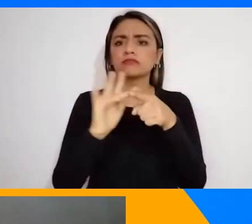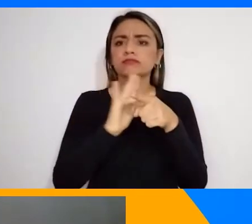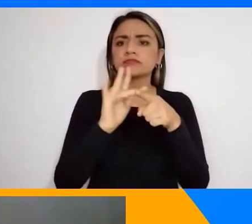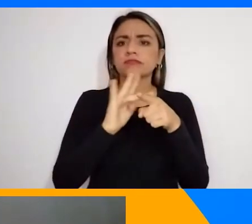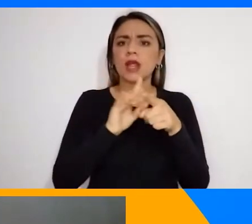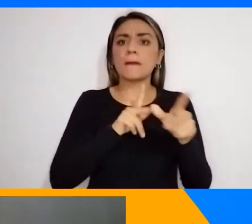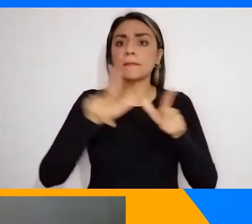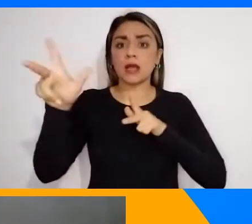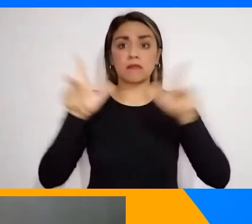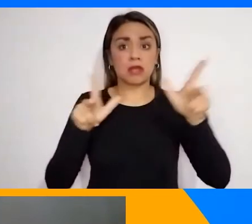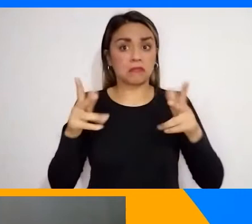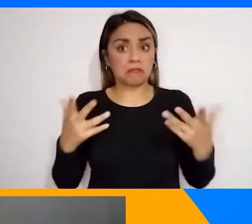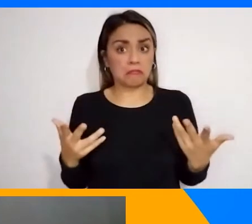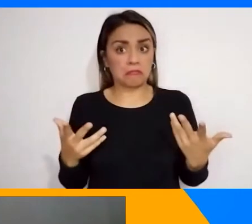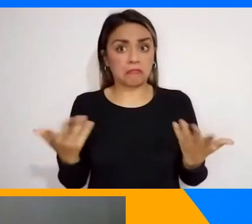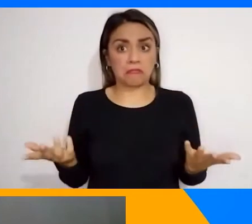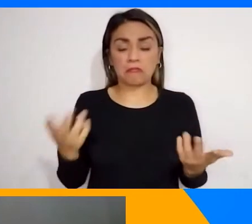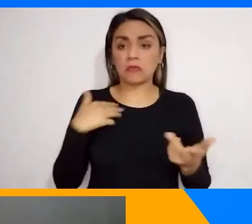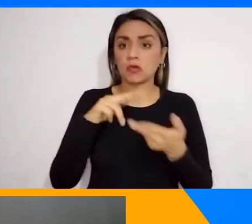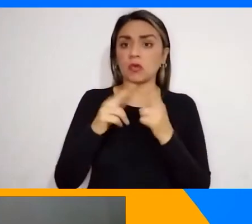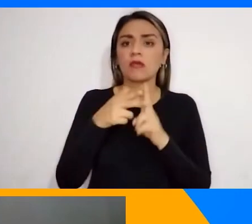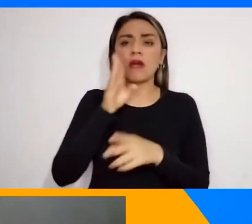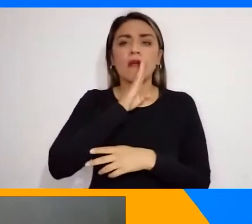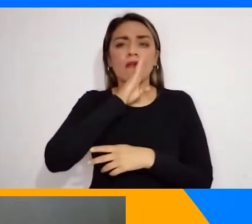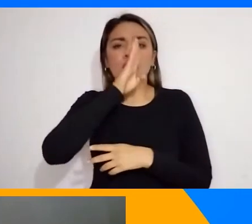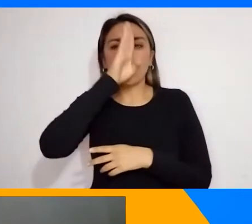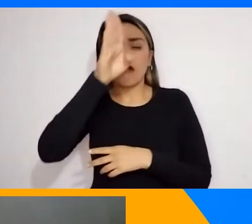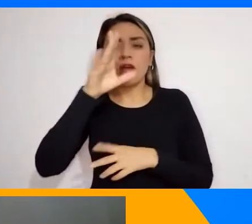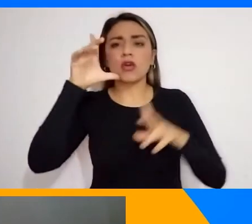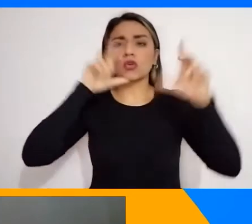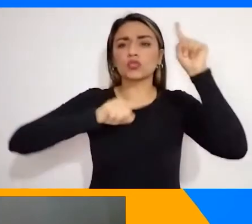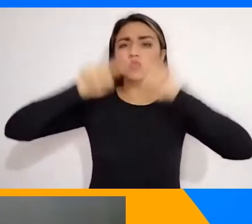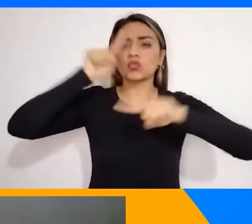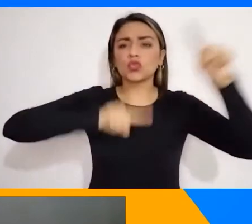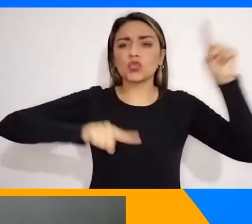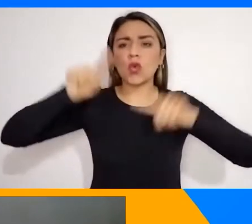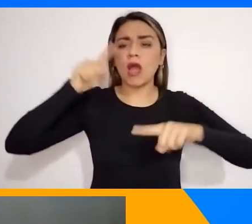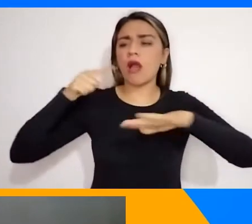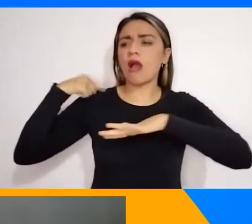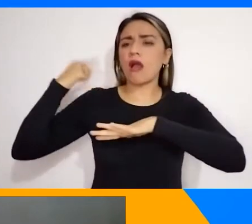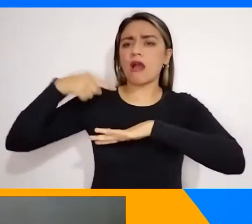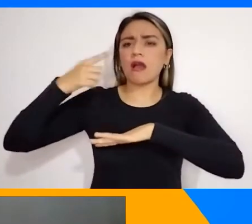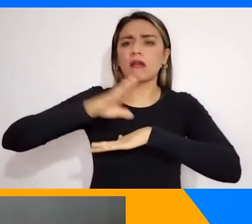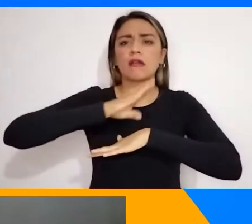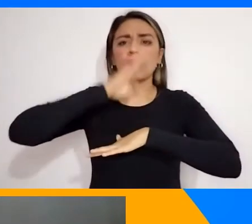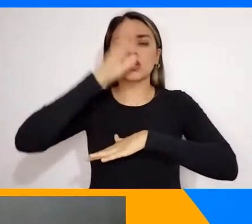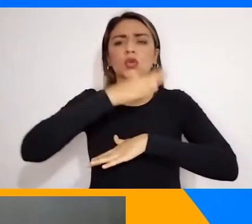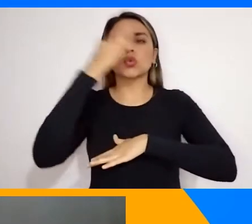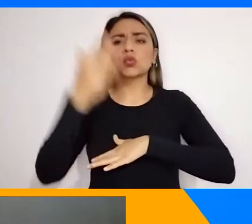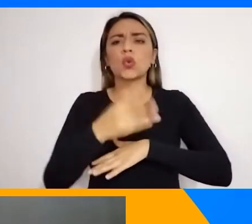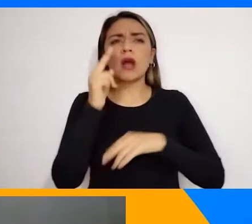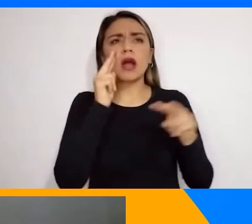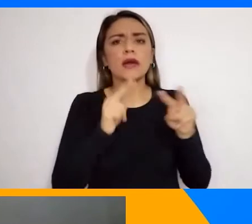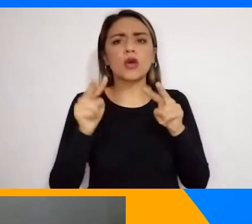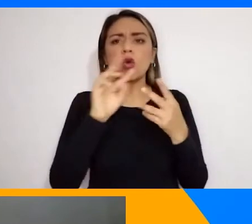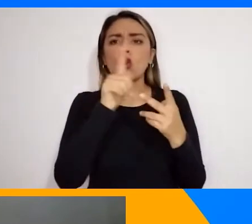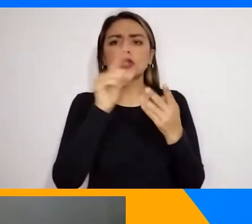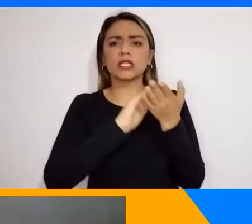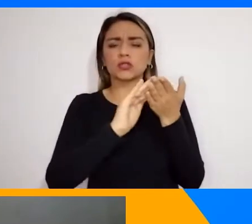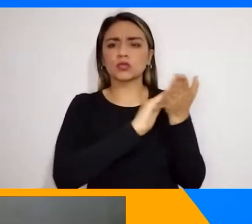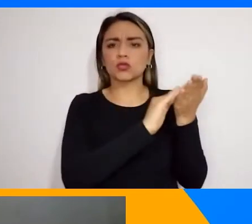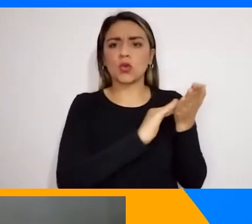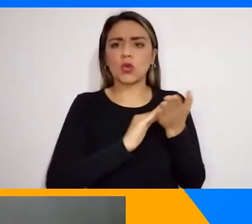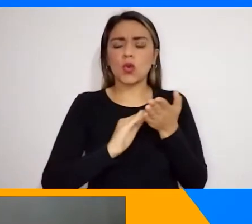viajes, ¿no? Digamos que estamos acostumbrados como al turismo convencional y nunca miramos otras alternativas.